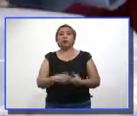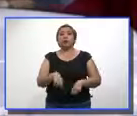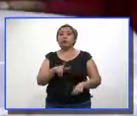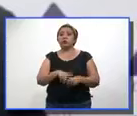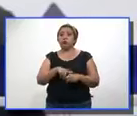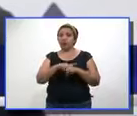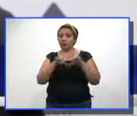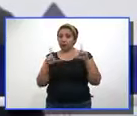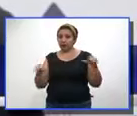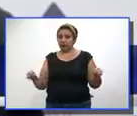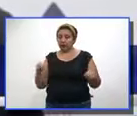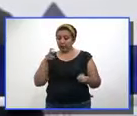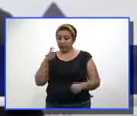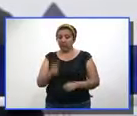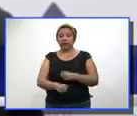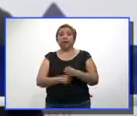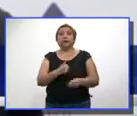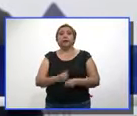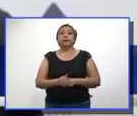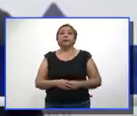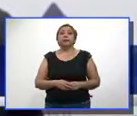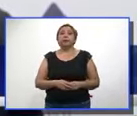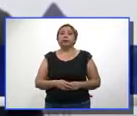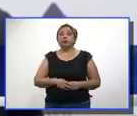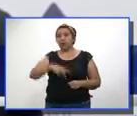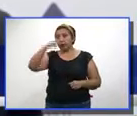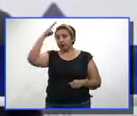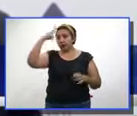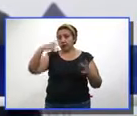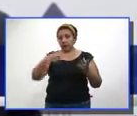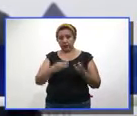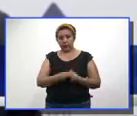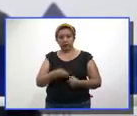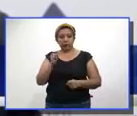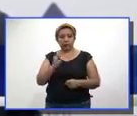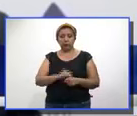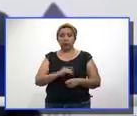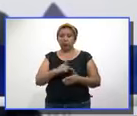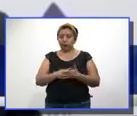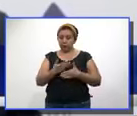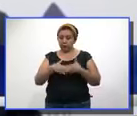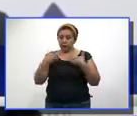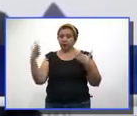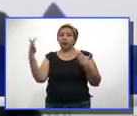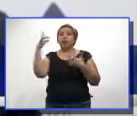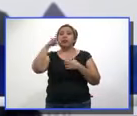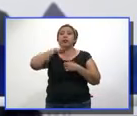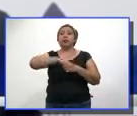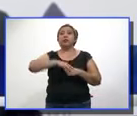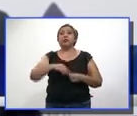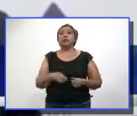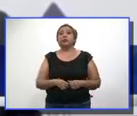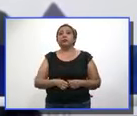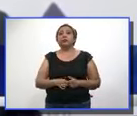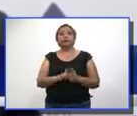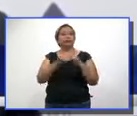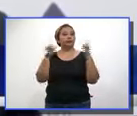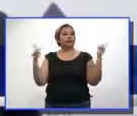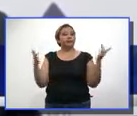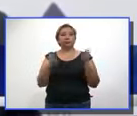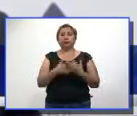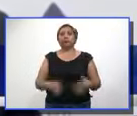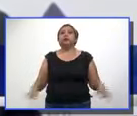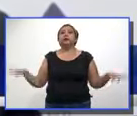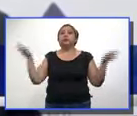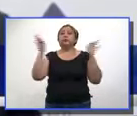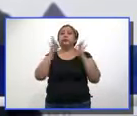social del país. En este año, los mexicanos estaremos inmersos en un proceso electoral de grandes